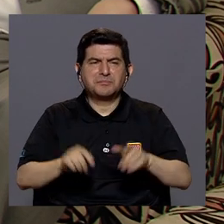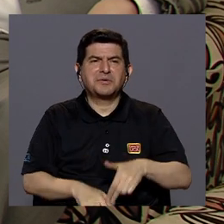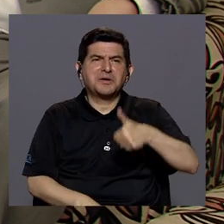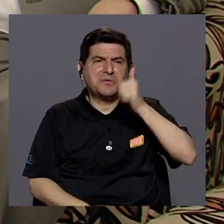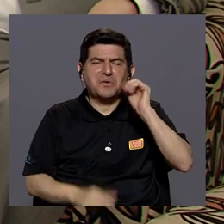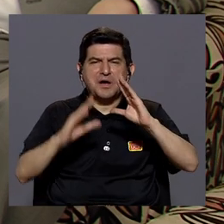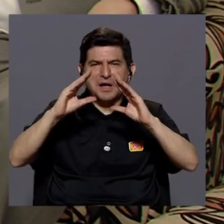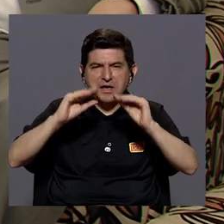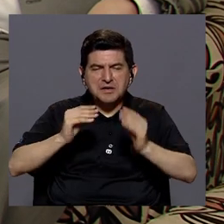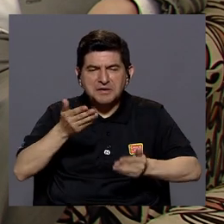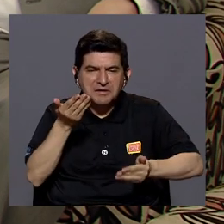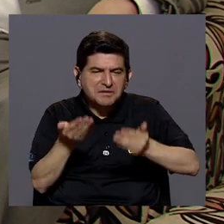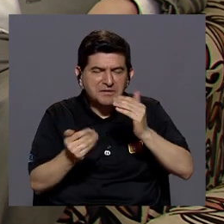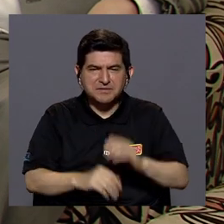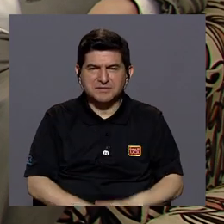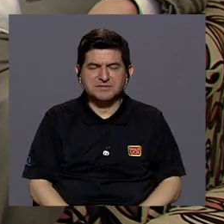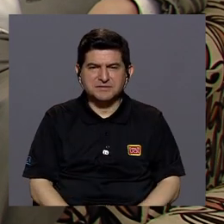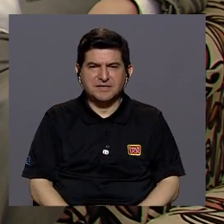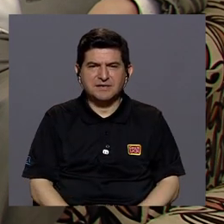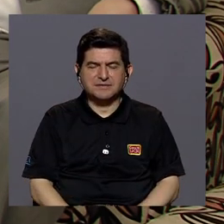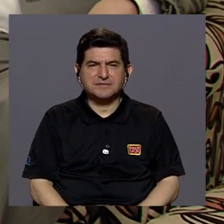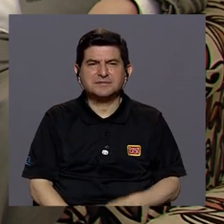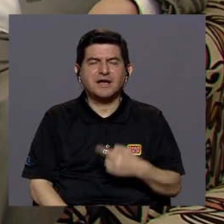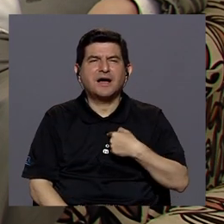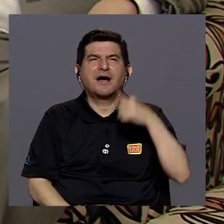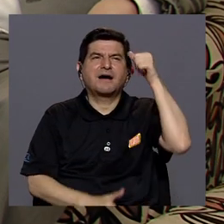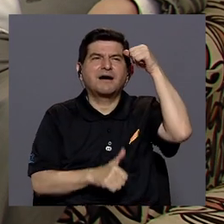así, cada rato mira la mente ella.